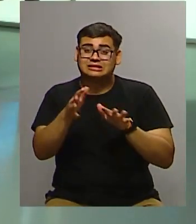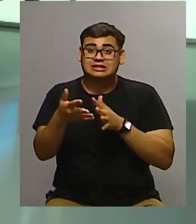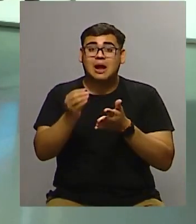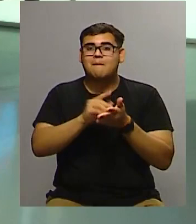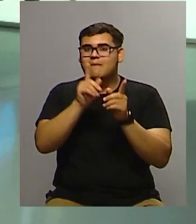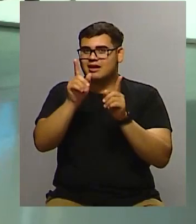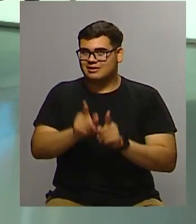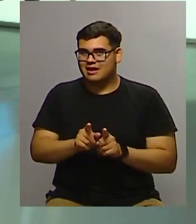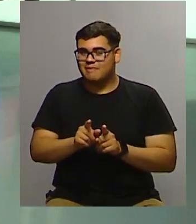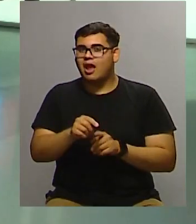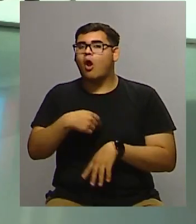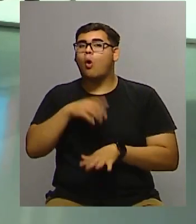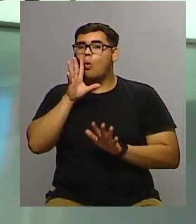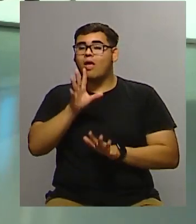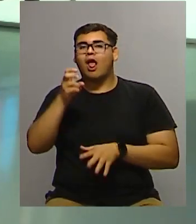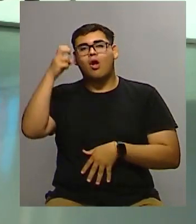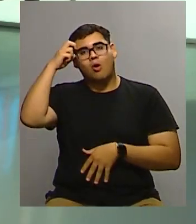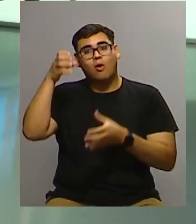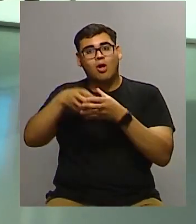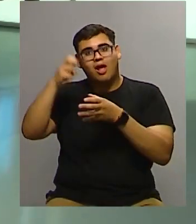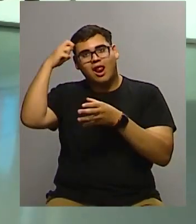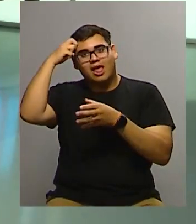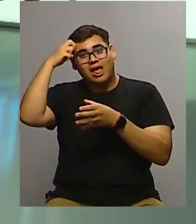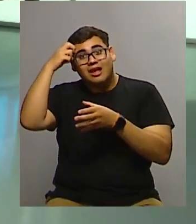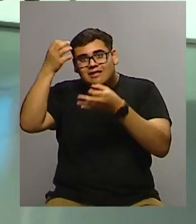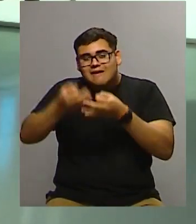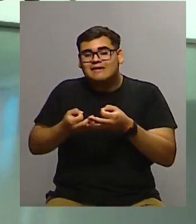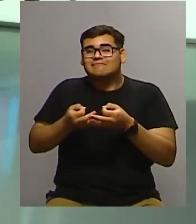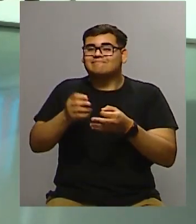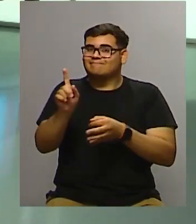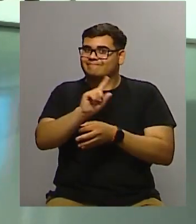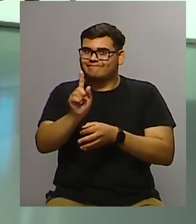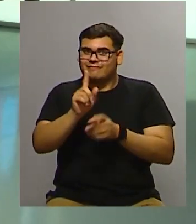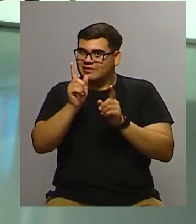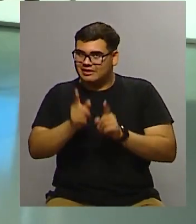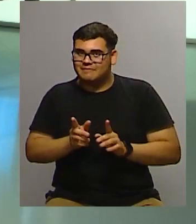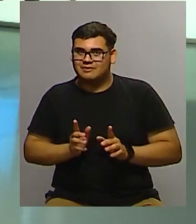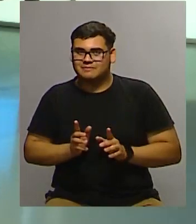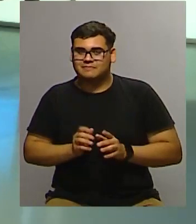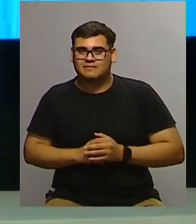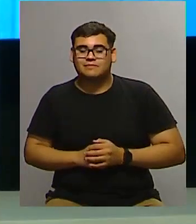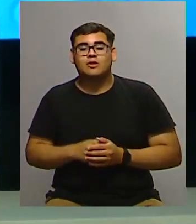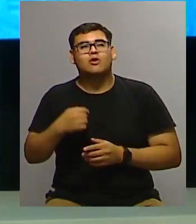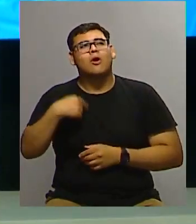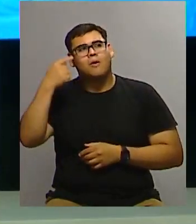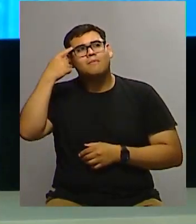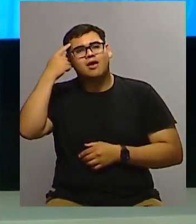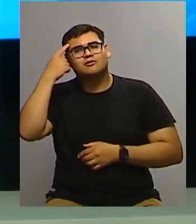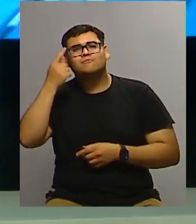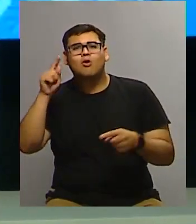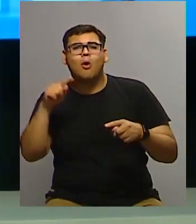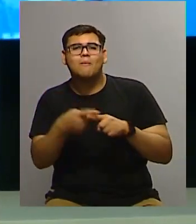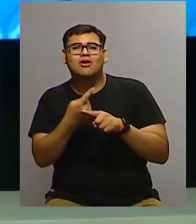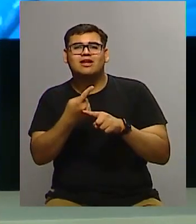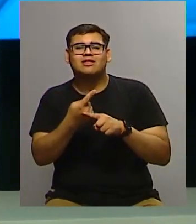que tampoco es la mejor. Creo que la política está pasando por un momento de baja en